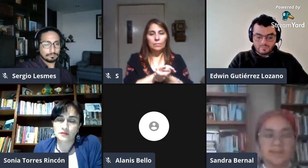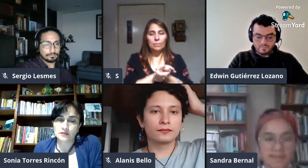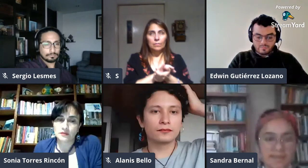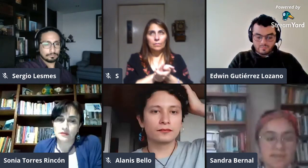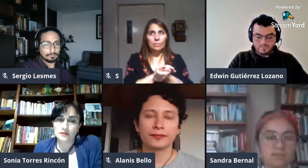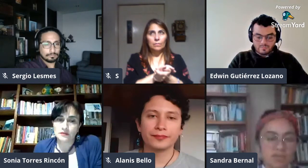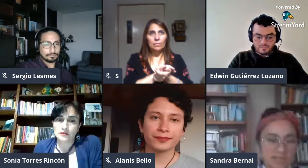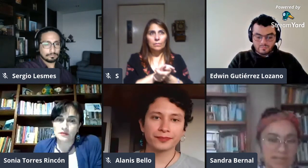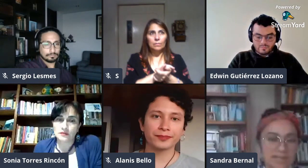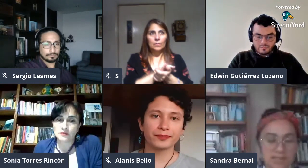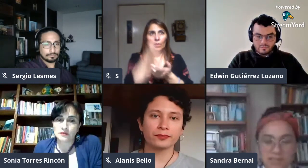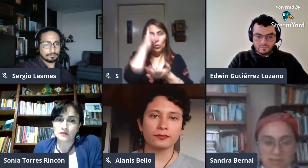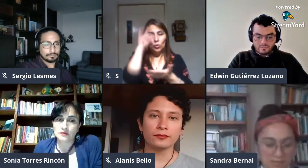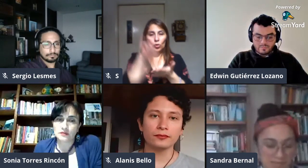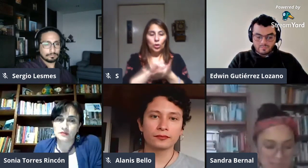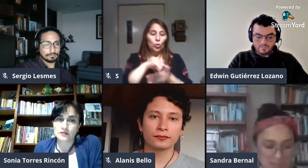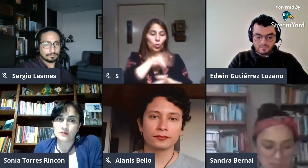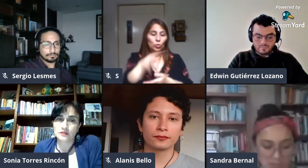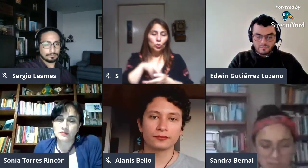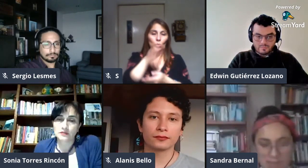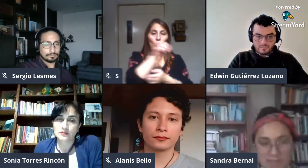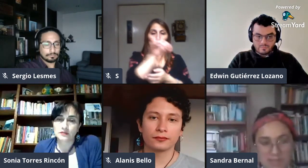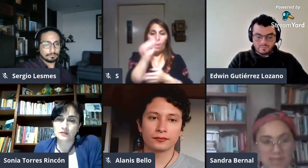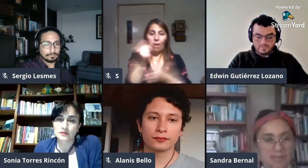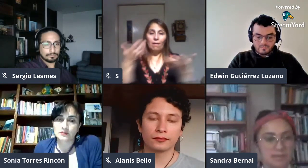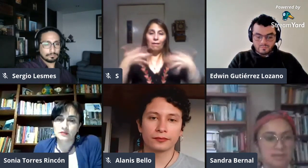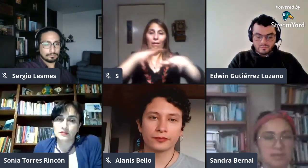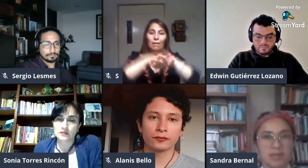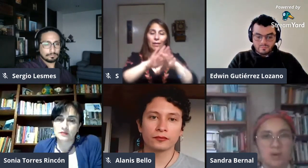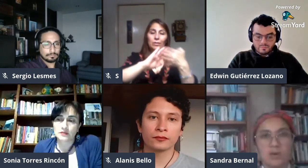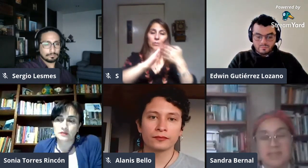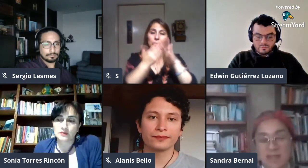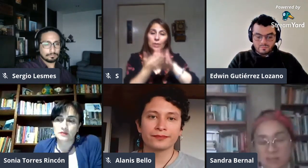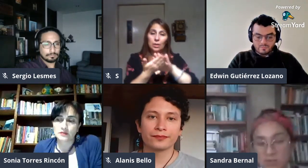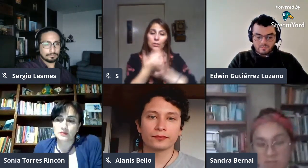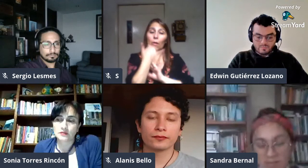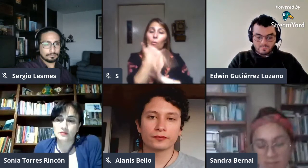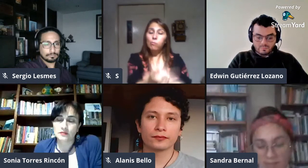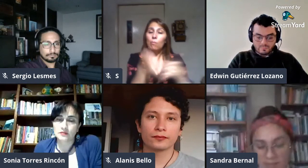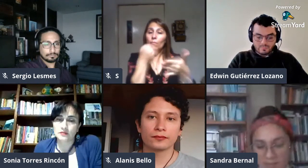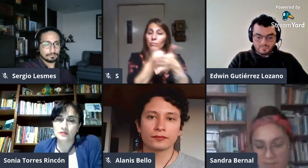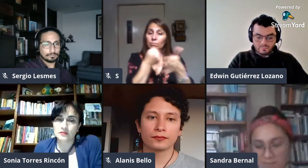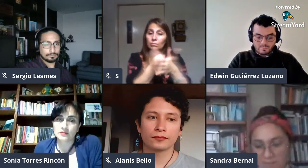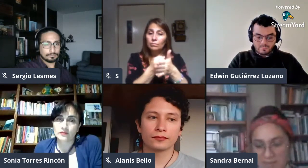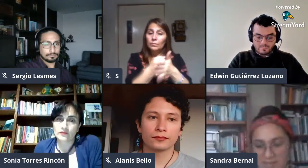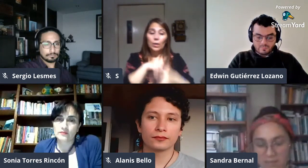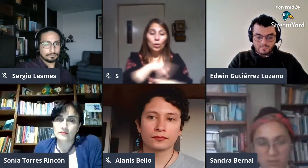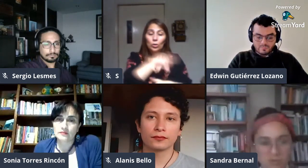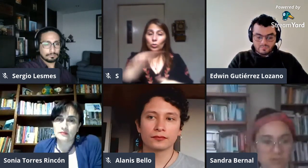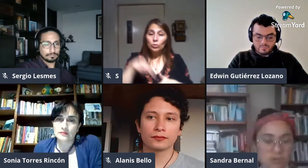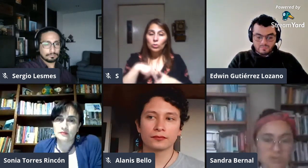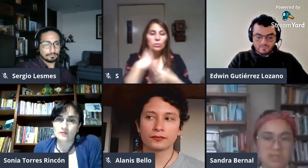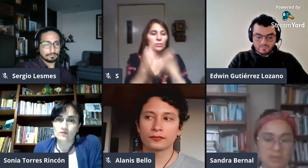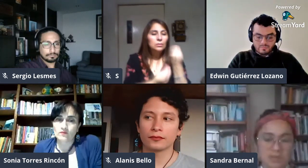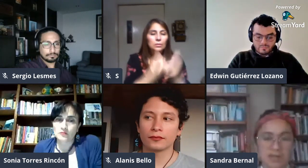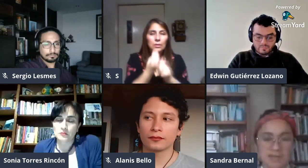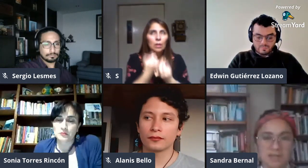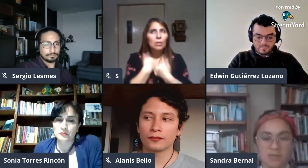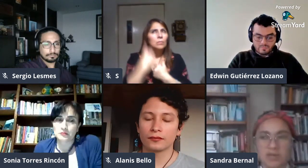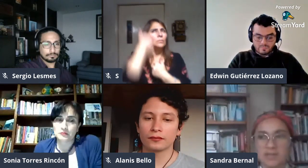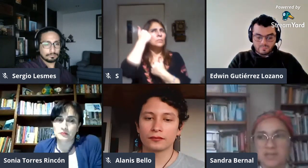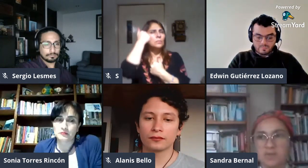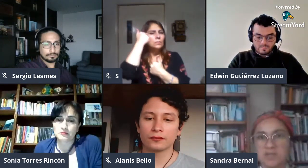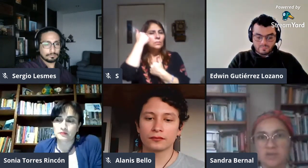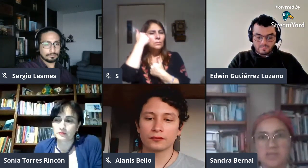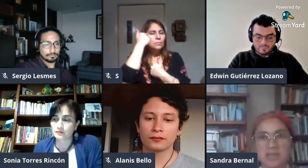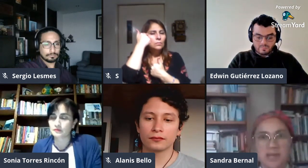dentro de las redes comunitarias, insisto, están o estamos pensándonos justo también en ese